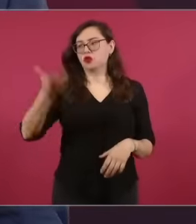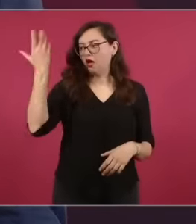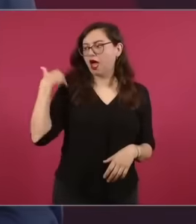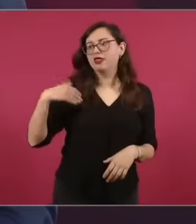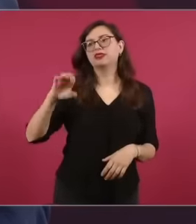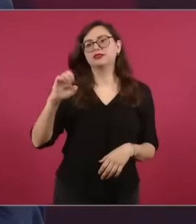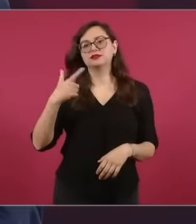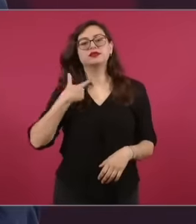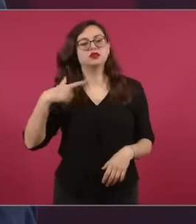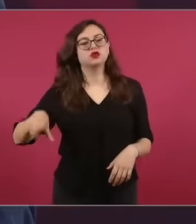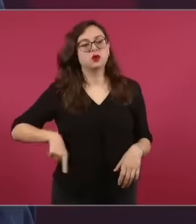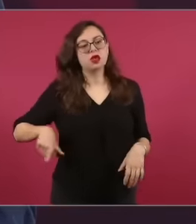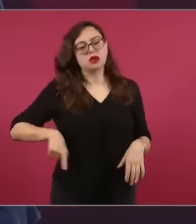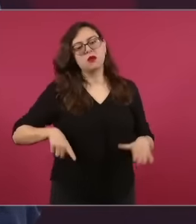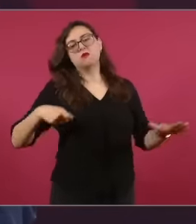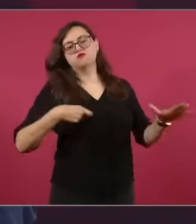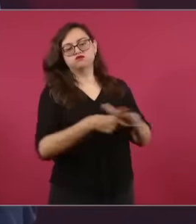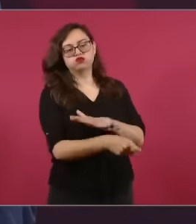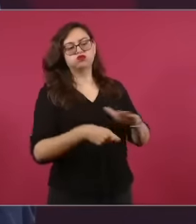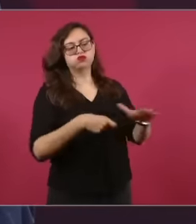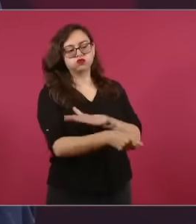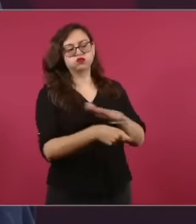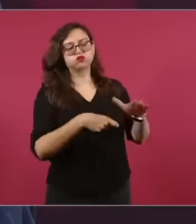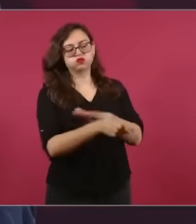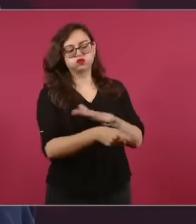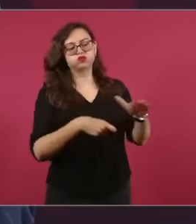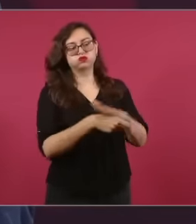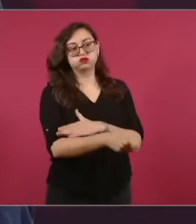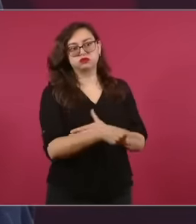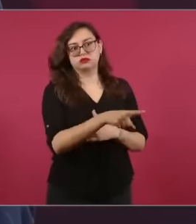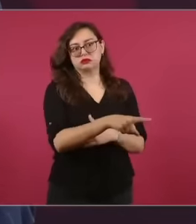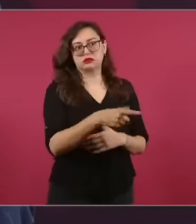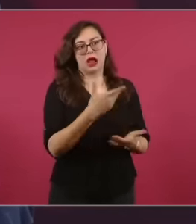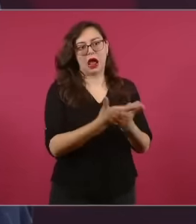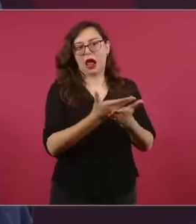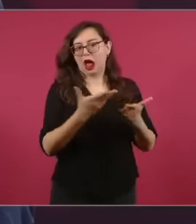gobiernos. Ahorita vamos a poner